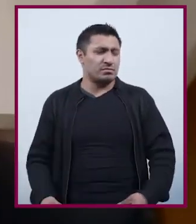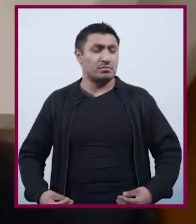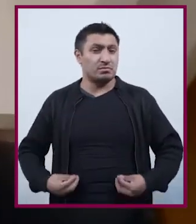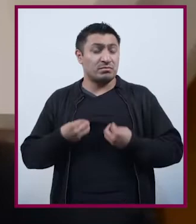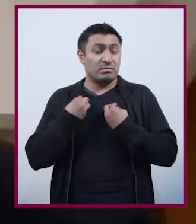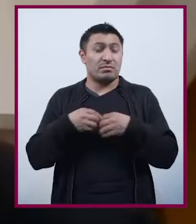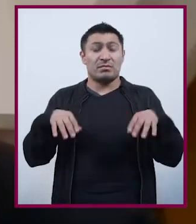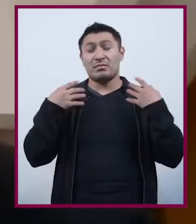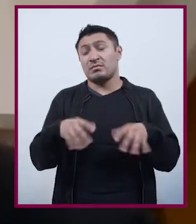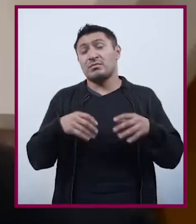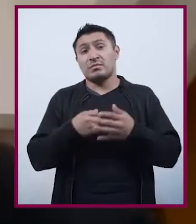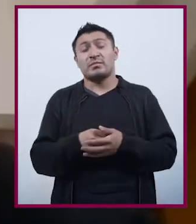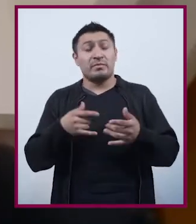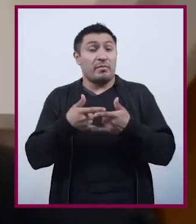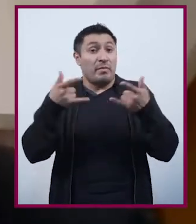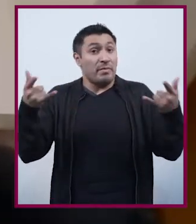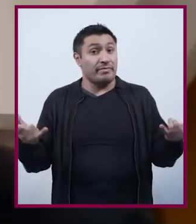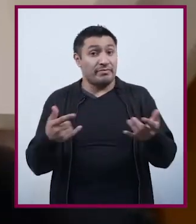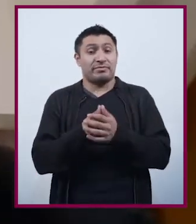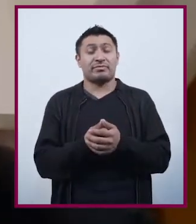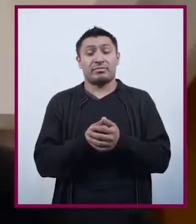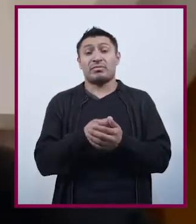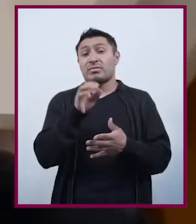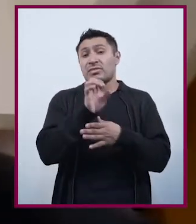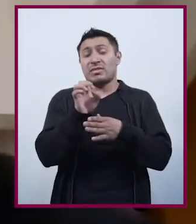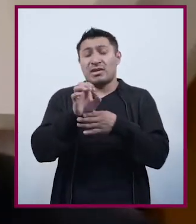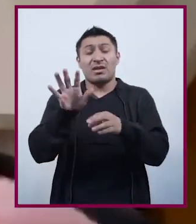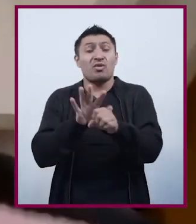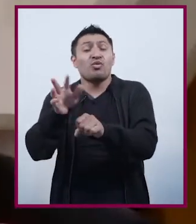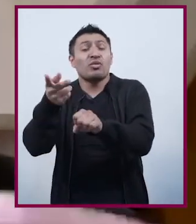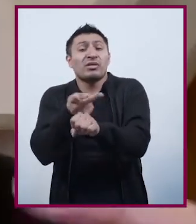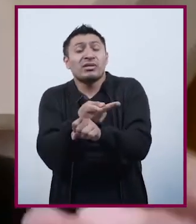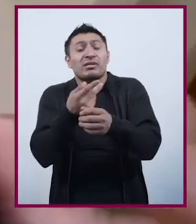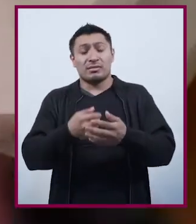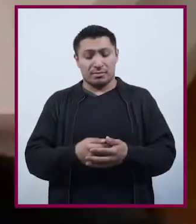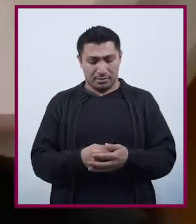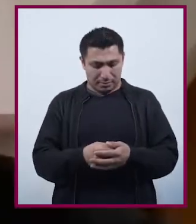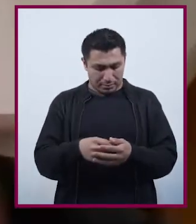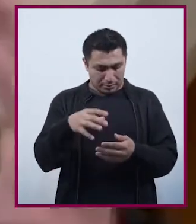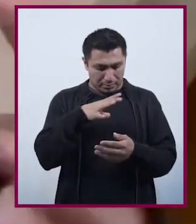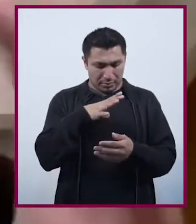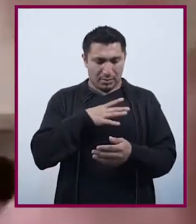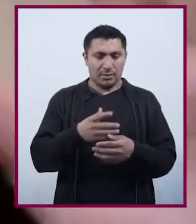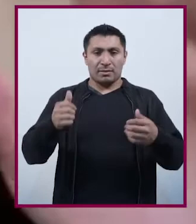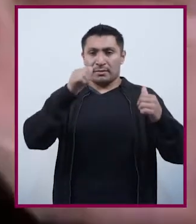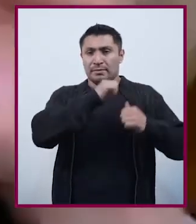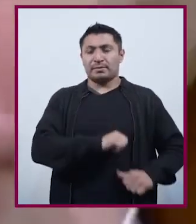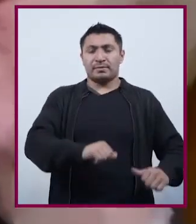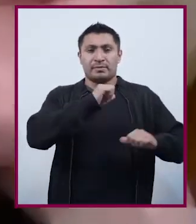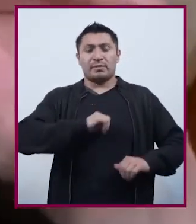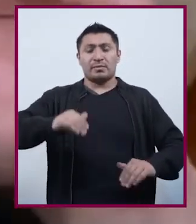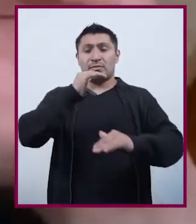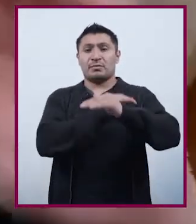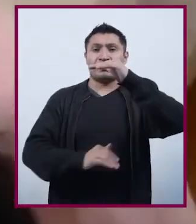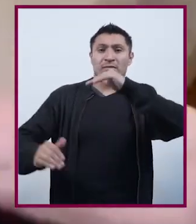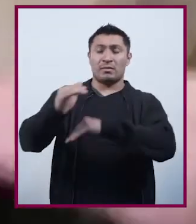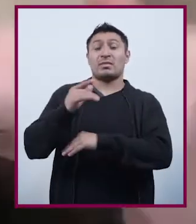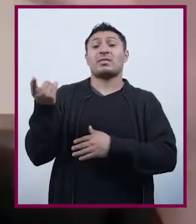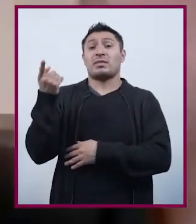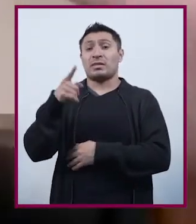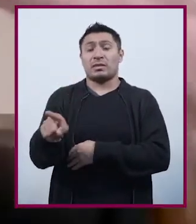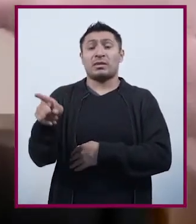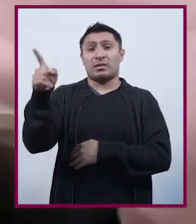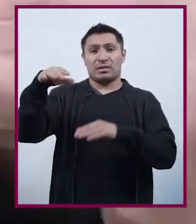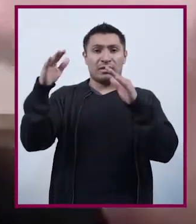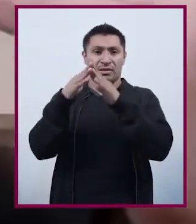de existir. Y entonces lo que sucede es que hay una autoridad superior que